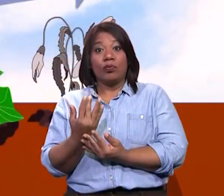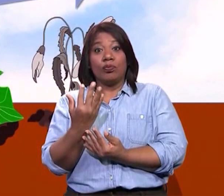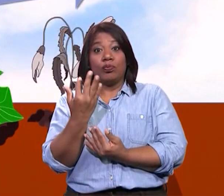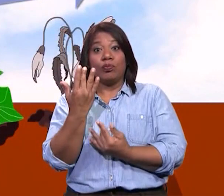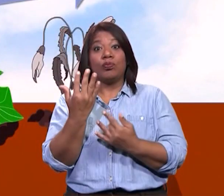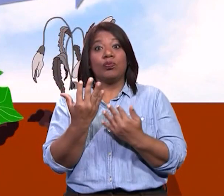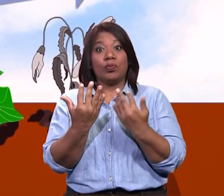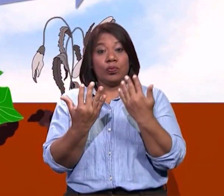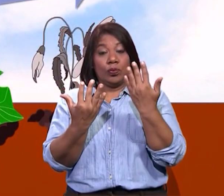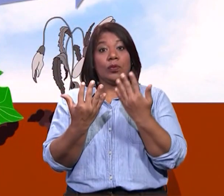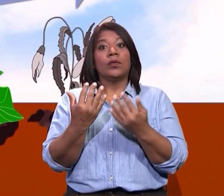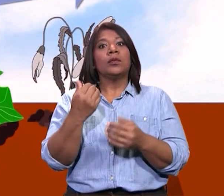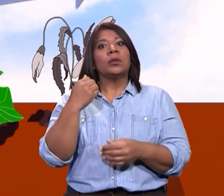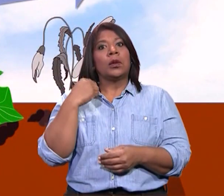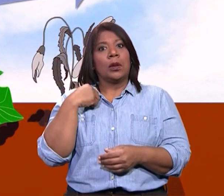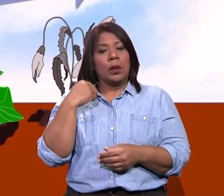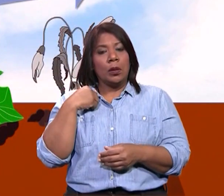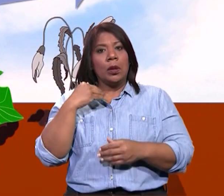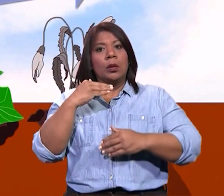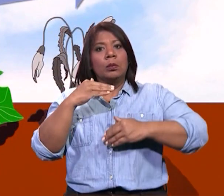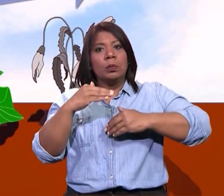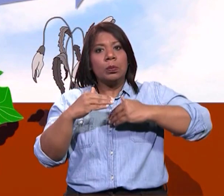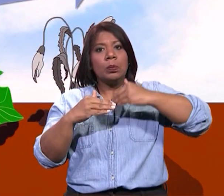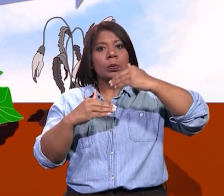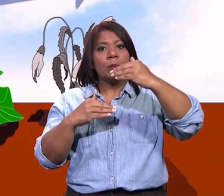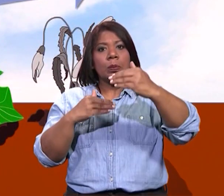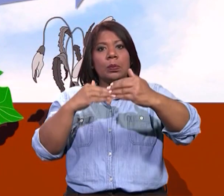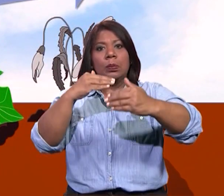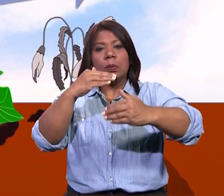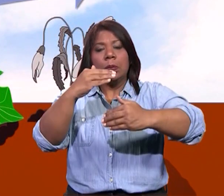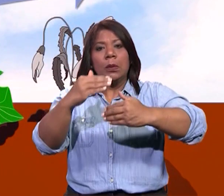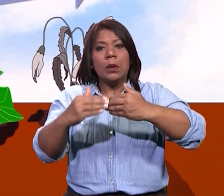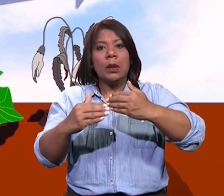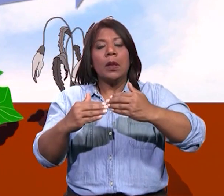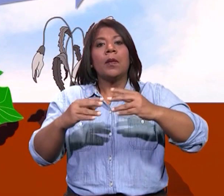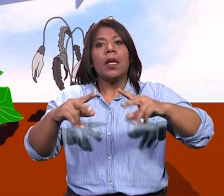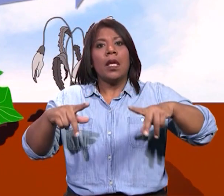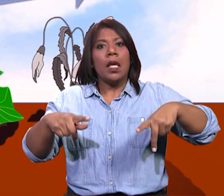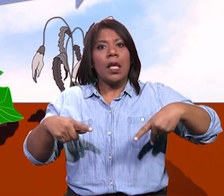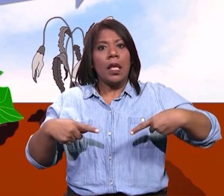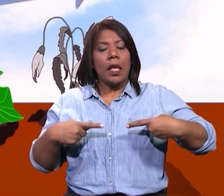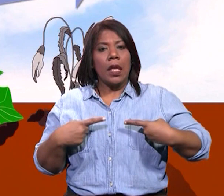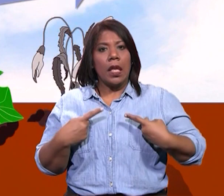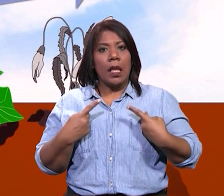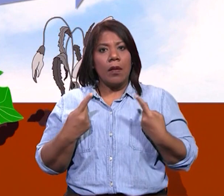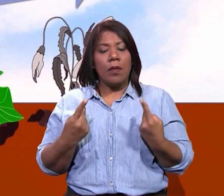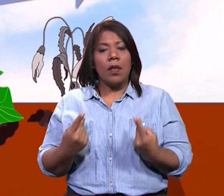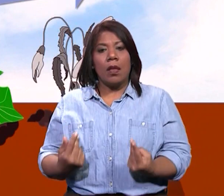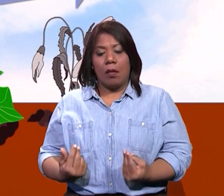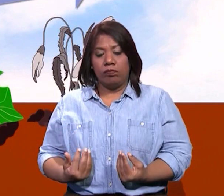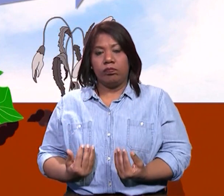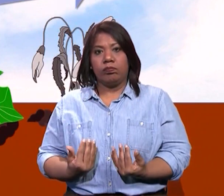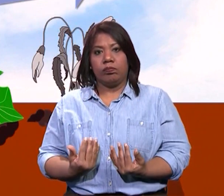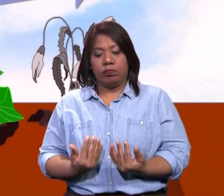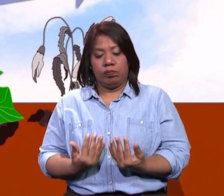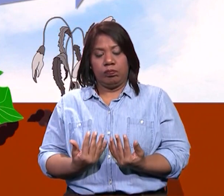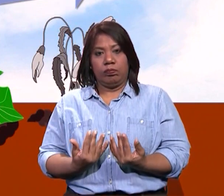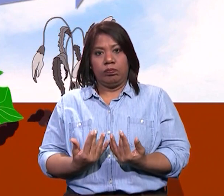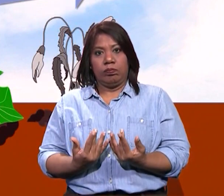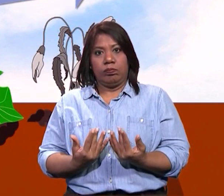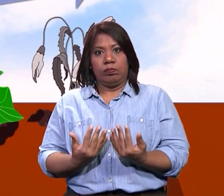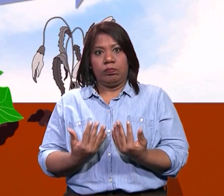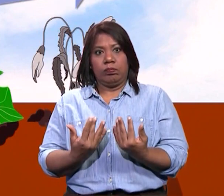también tienen un ciclo biológico. ¿Sí? Ellas nacen, crecen, se desarrollan,